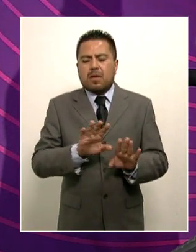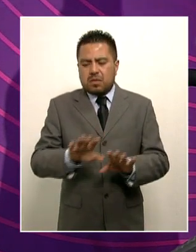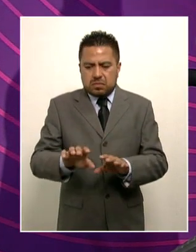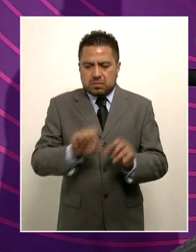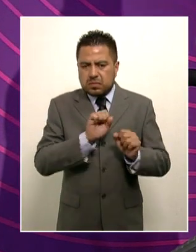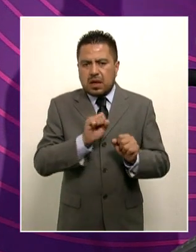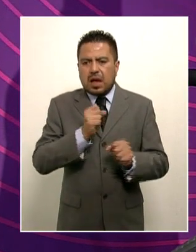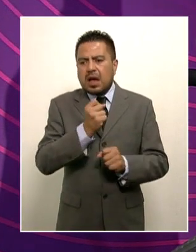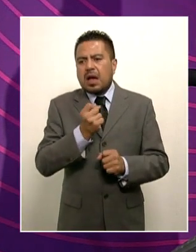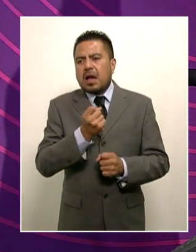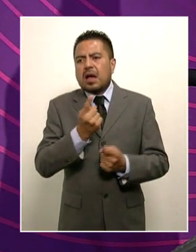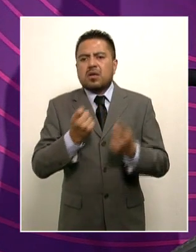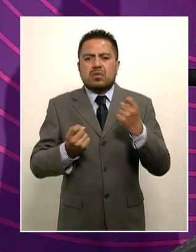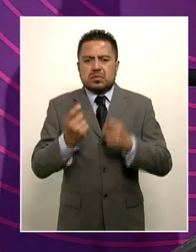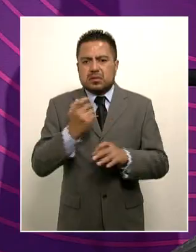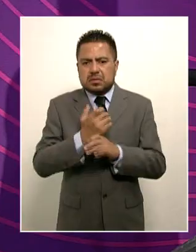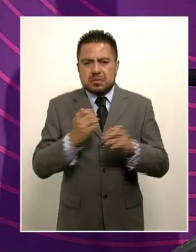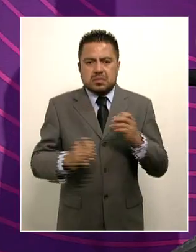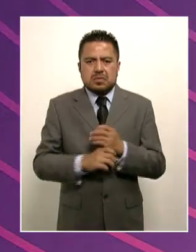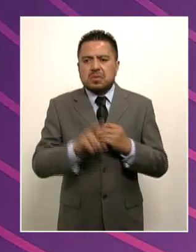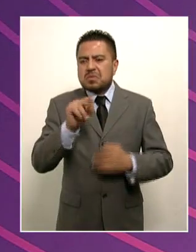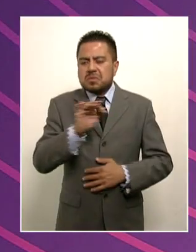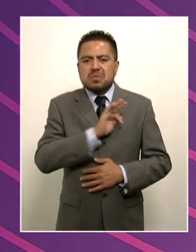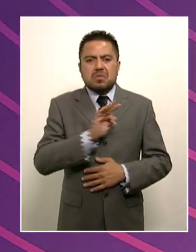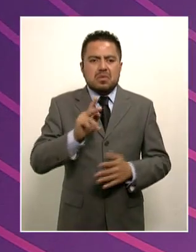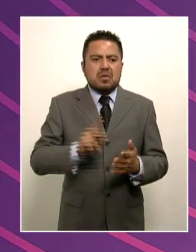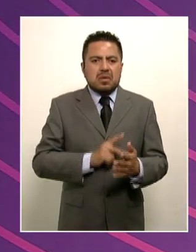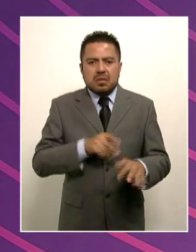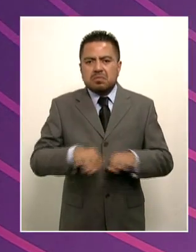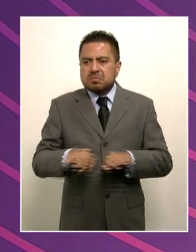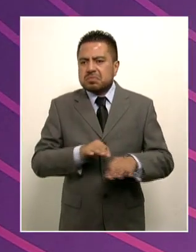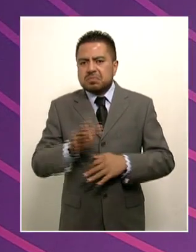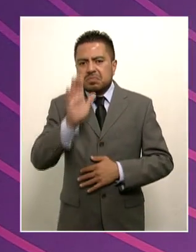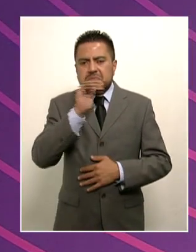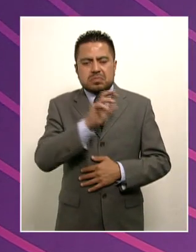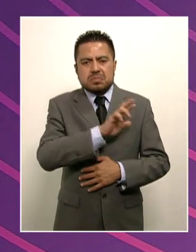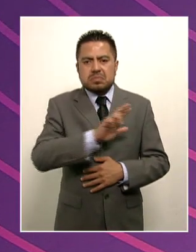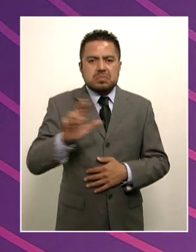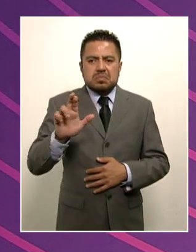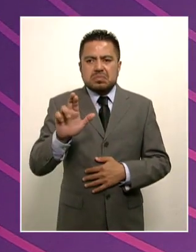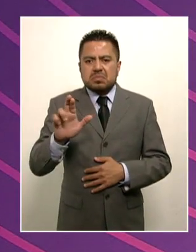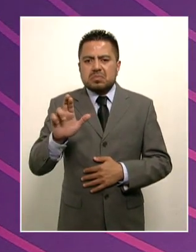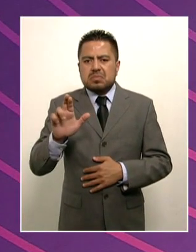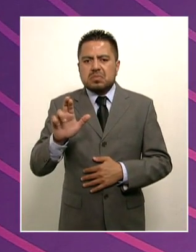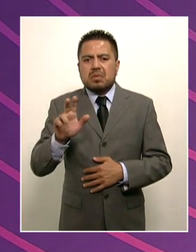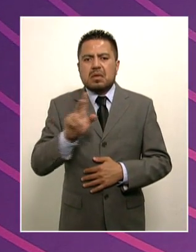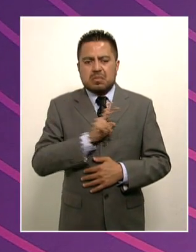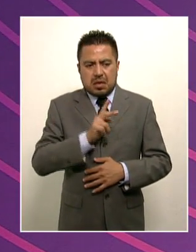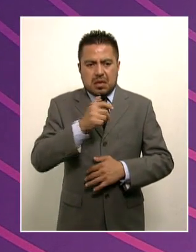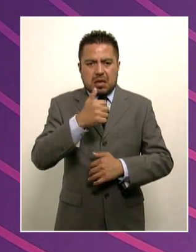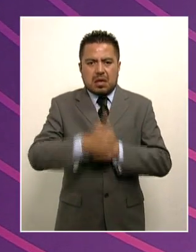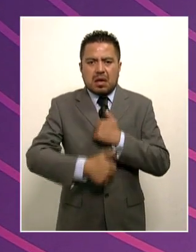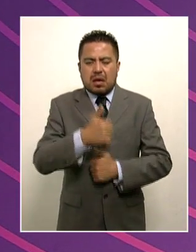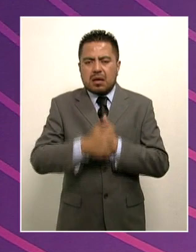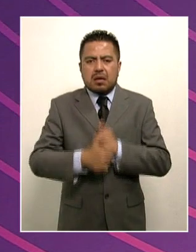retomar algunas cosas. No pude volver a trabajar en mi carrera porque la